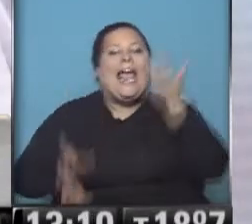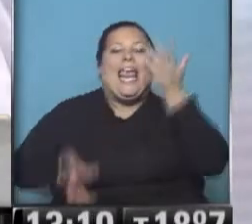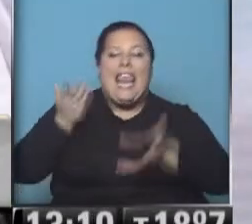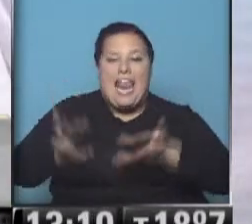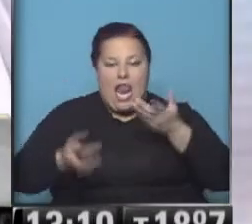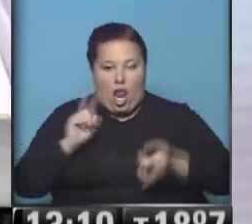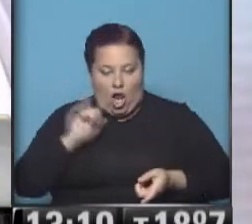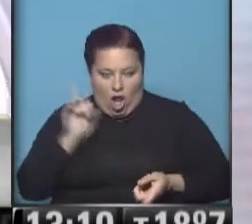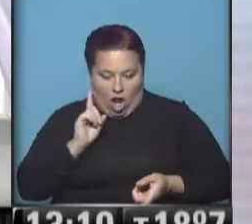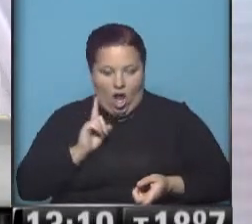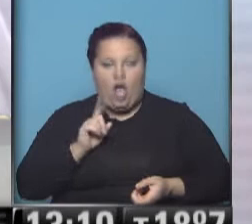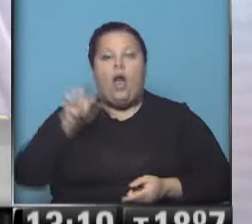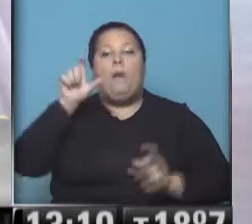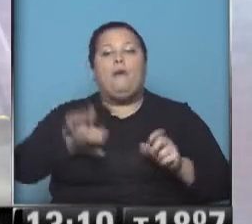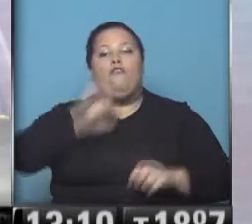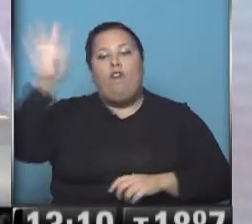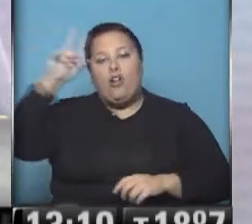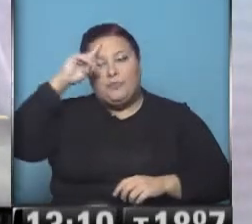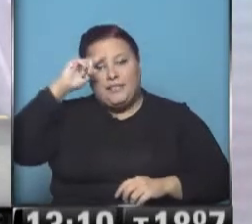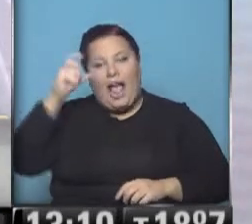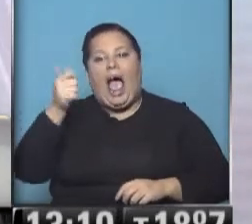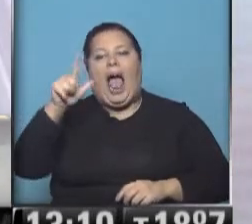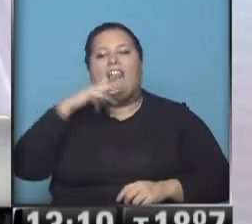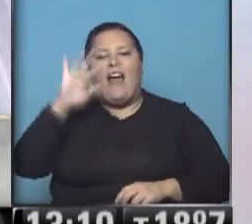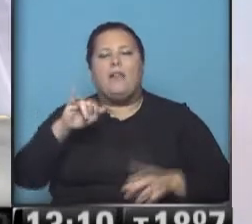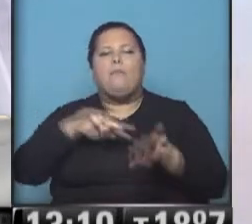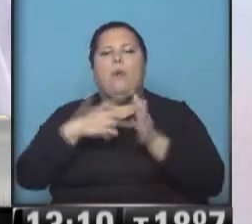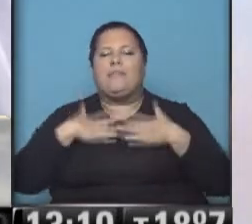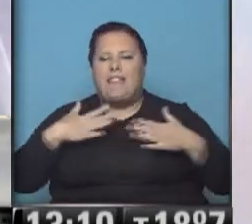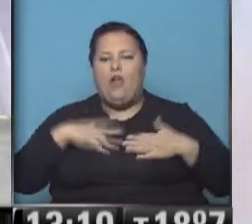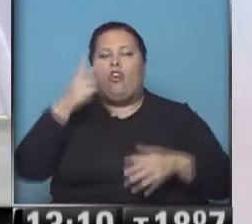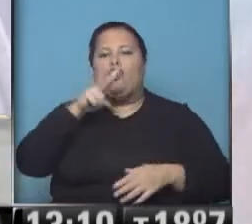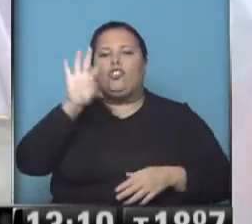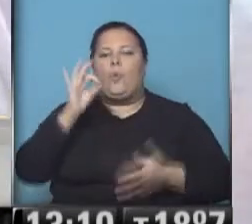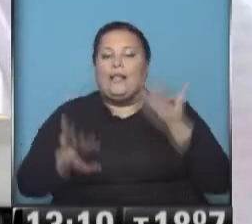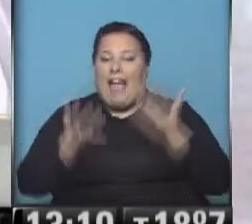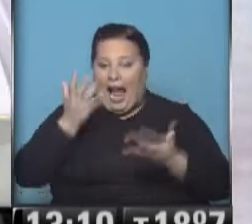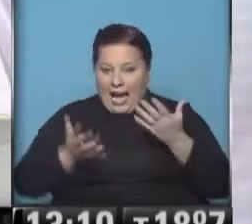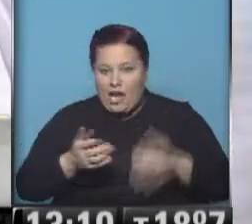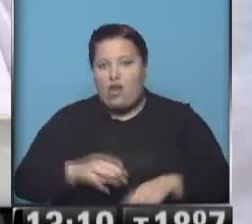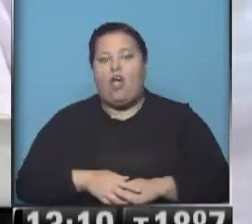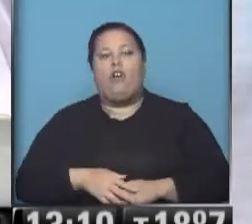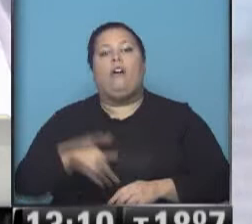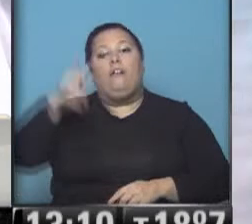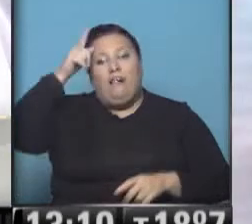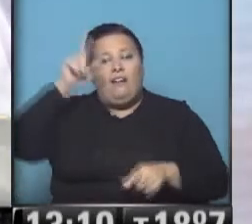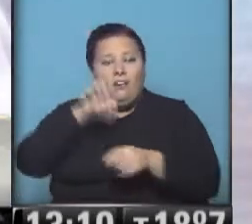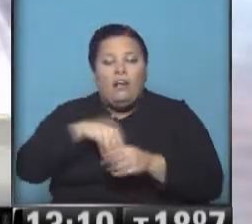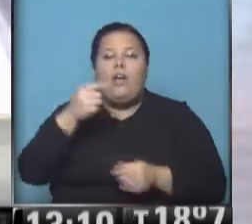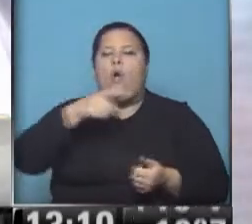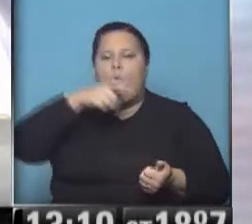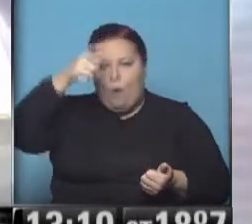la persona fue trasladada al hospital álvarez tiene problemas de salud pesaría 250 kilos el operativo incluyó bomberos